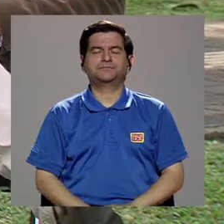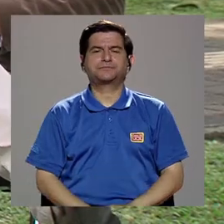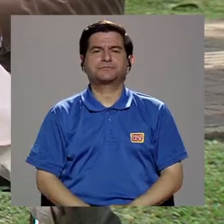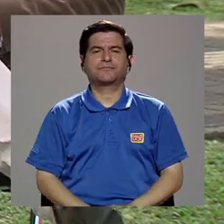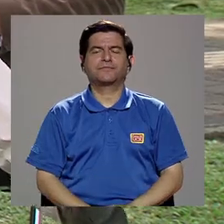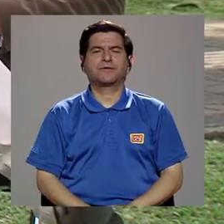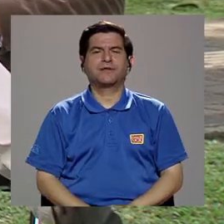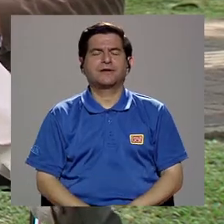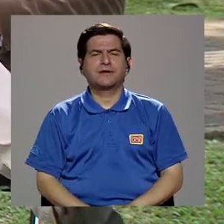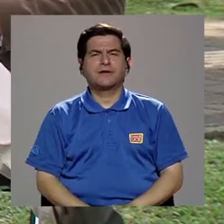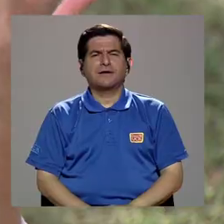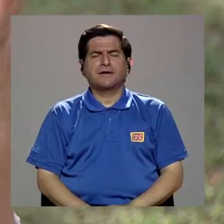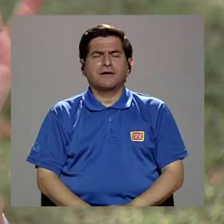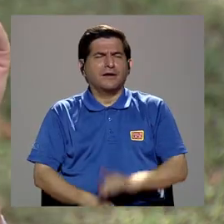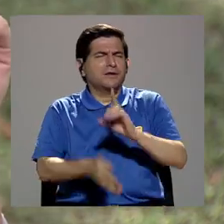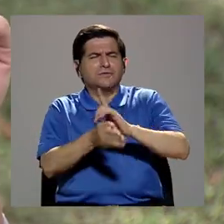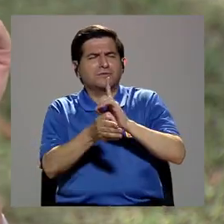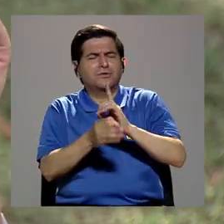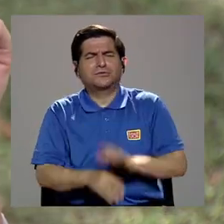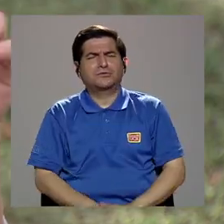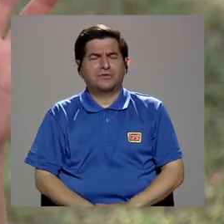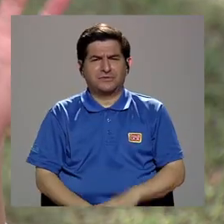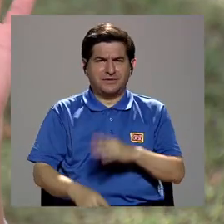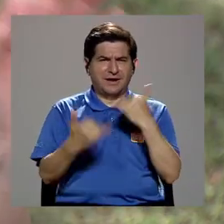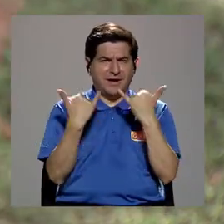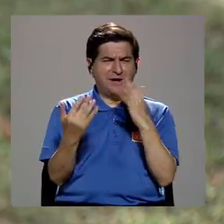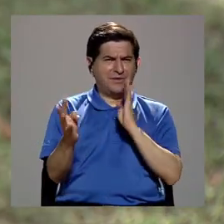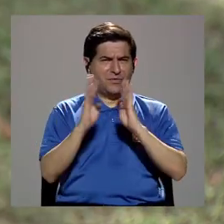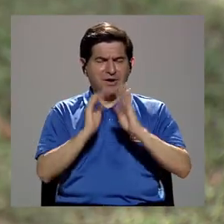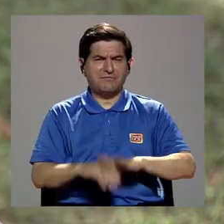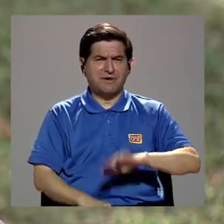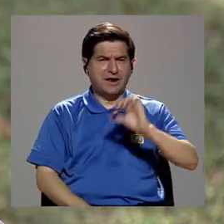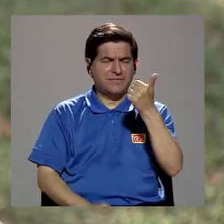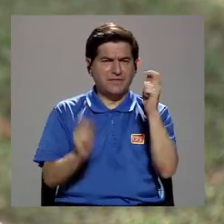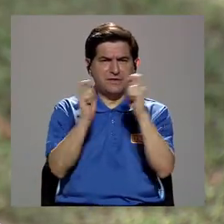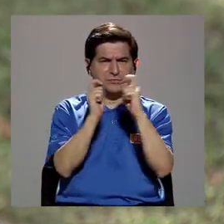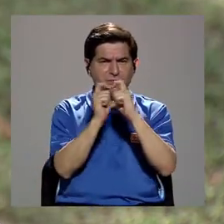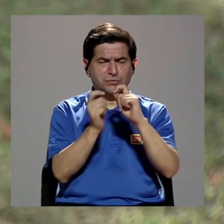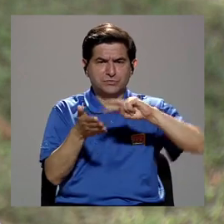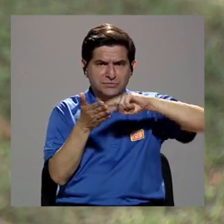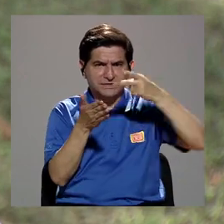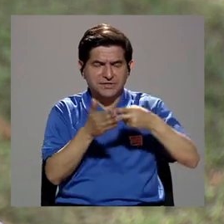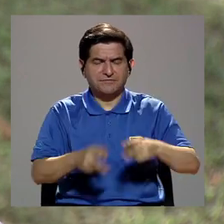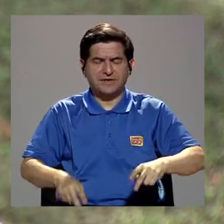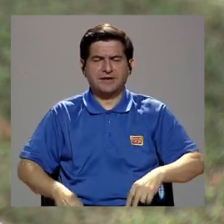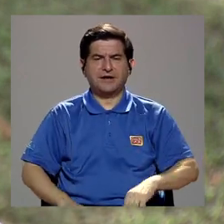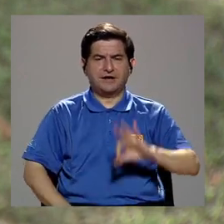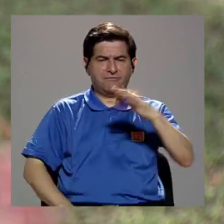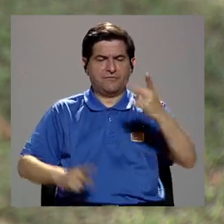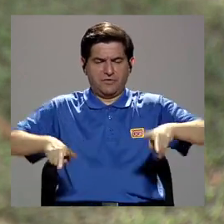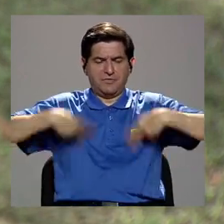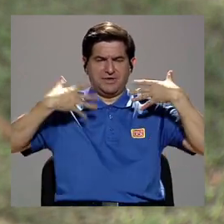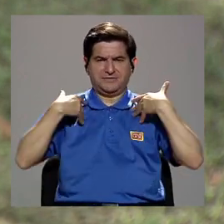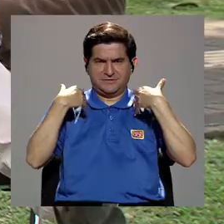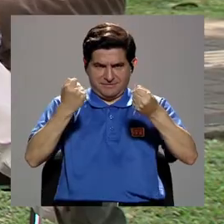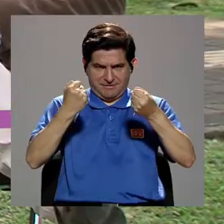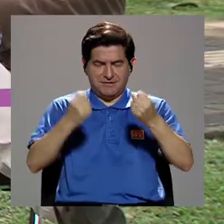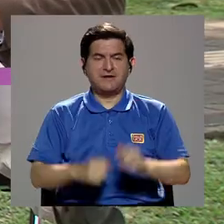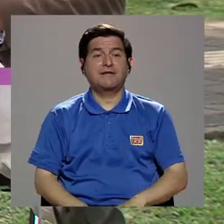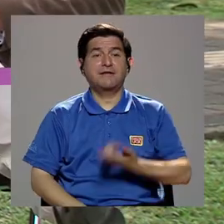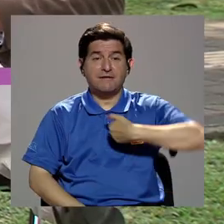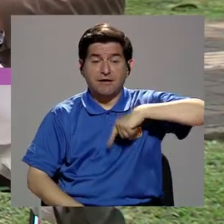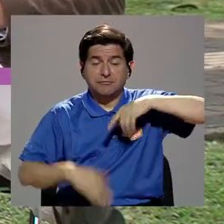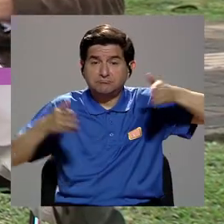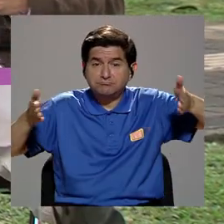quería, doctor, que habláramos entonces de estos 10 puntos de estilos de vida saludables. Claro, nosotros hemos estado